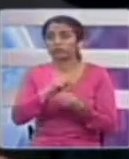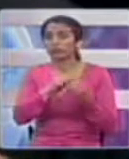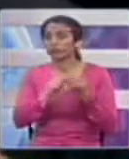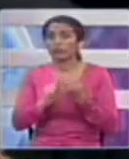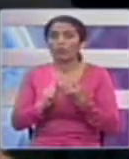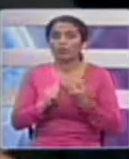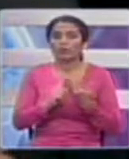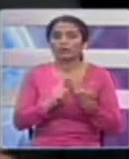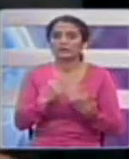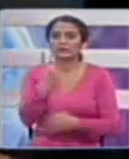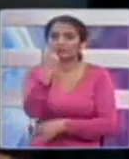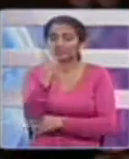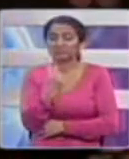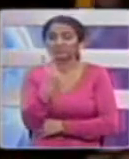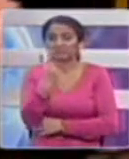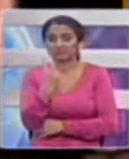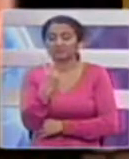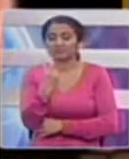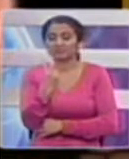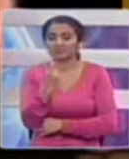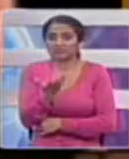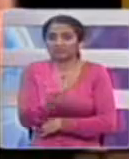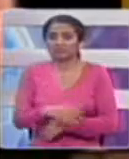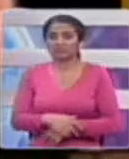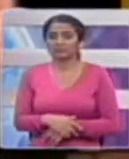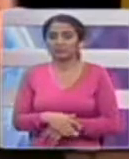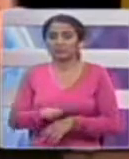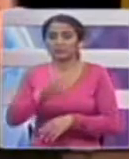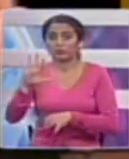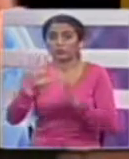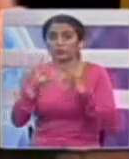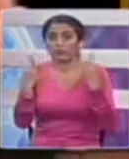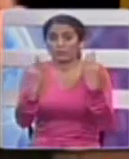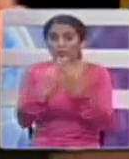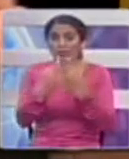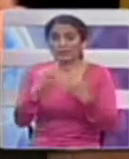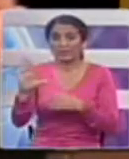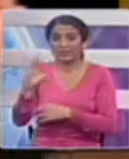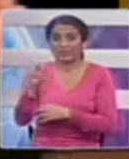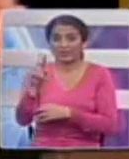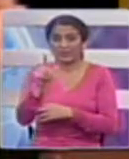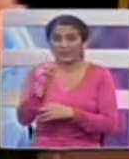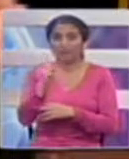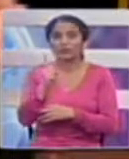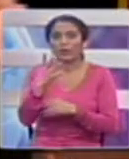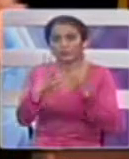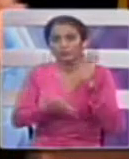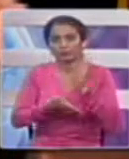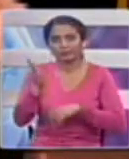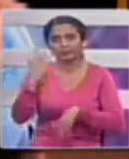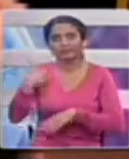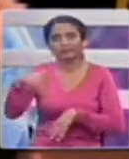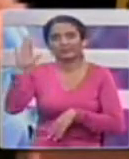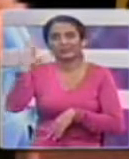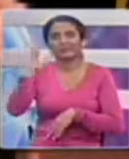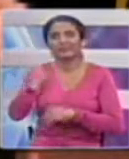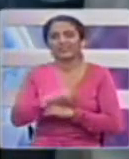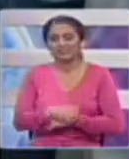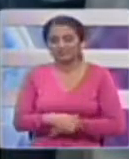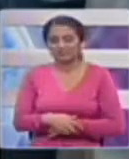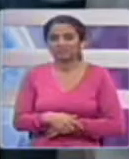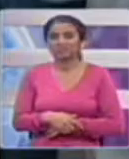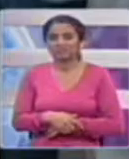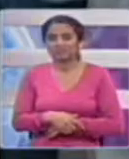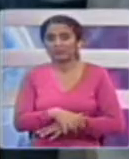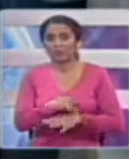personas más en ese delito. Se sabe que los familiares de Carlos P. igualmente habrían abandonado el país para evadir a la justicia.